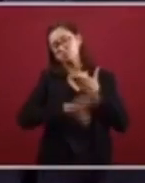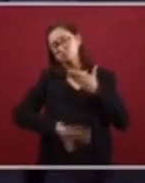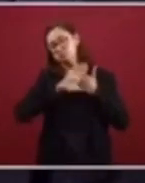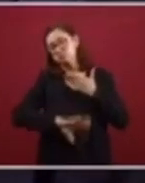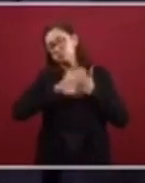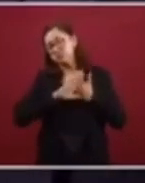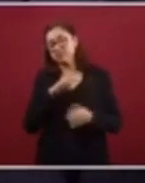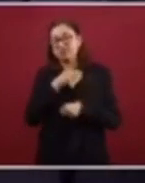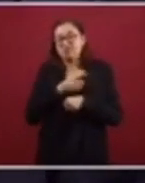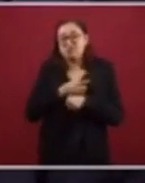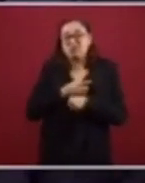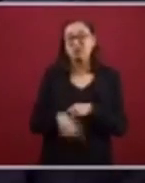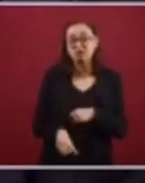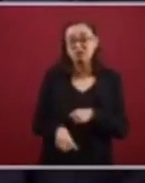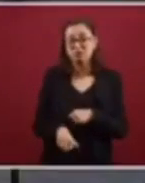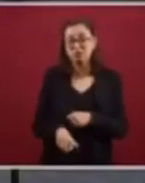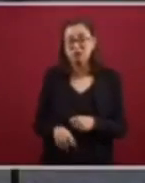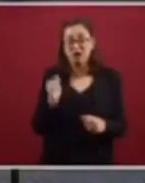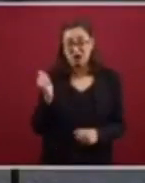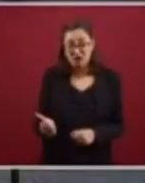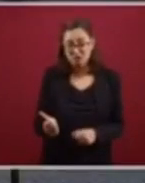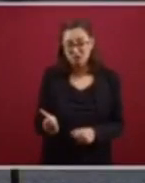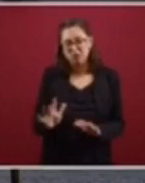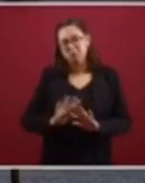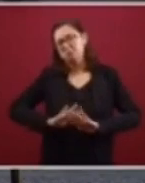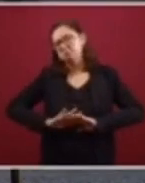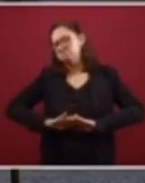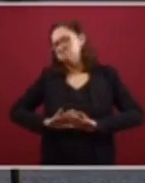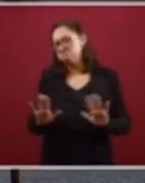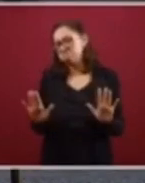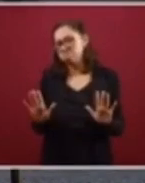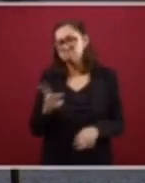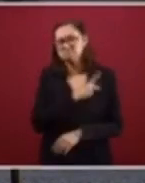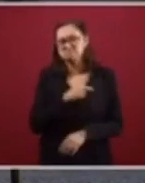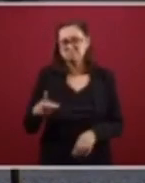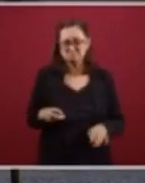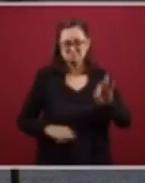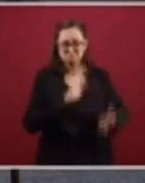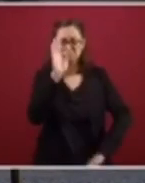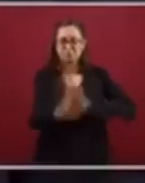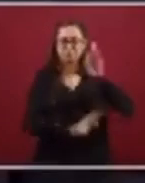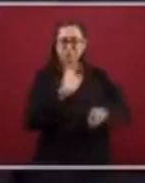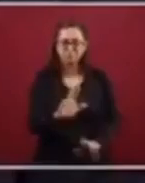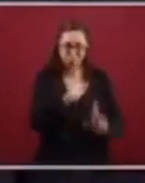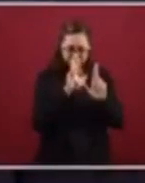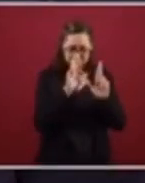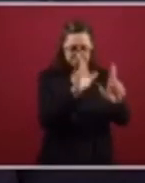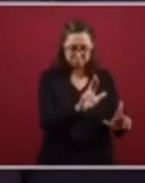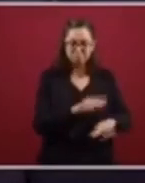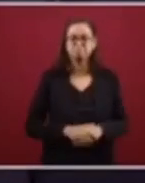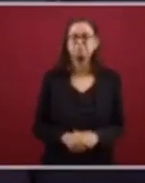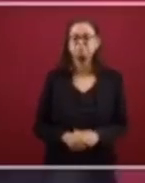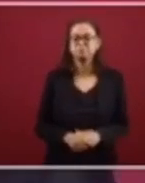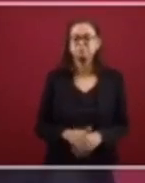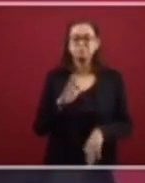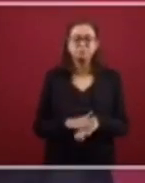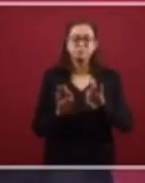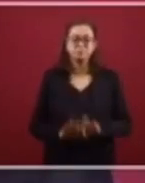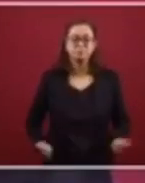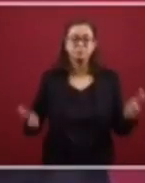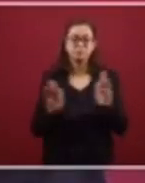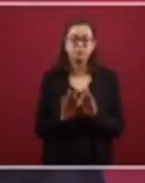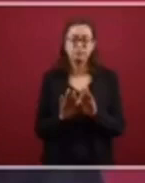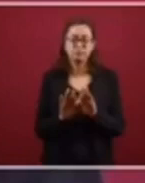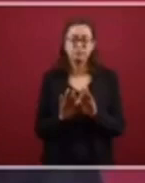deben de ser tratados con respeto y sobre todo